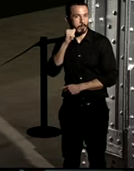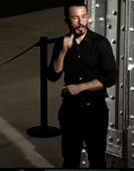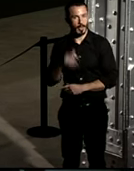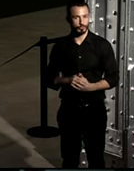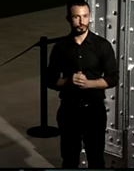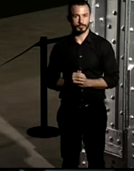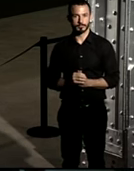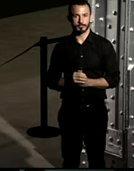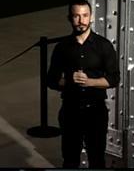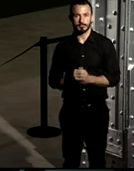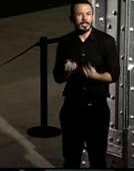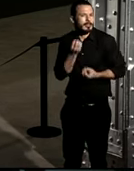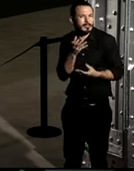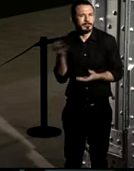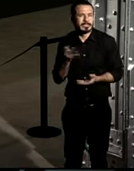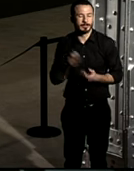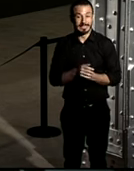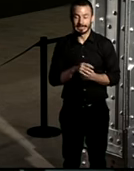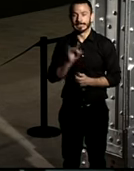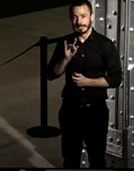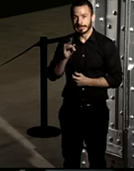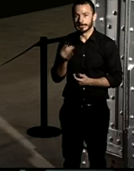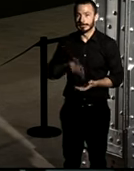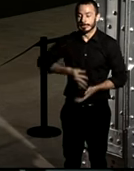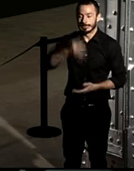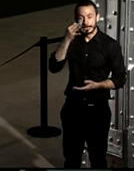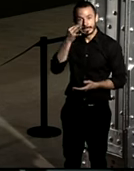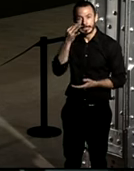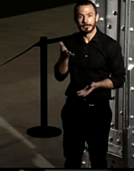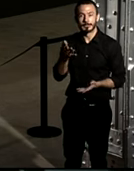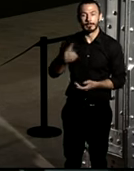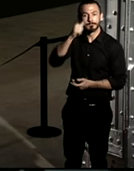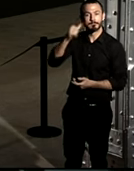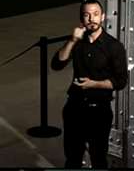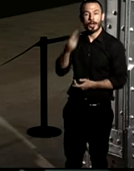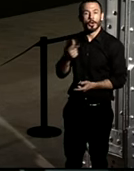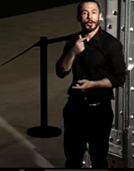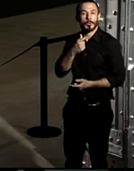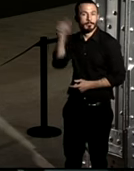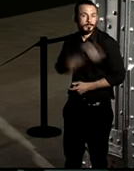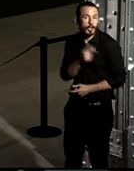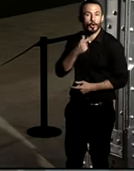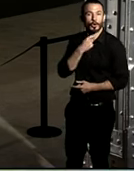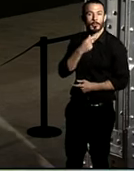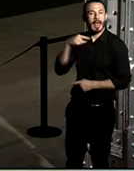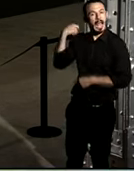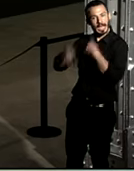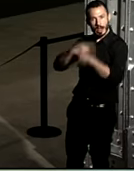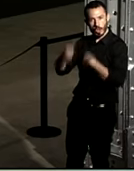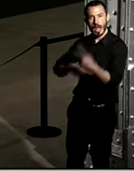Embarazados? Pues sí, la verdad es que Embarazados es una comedia bastante